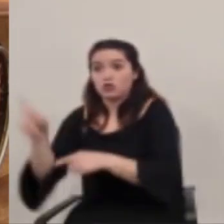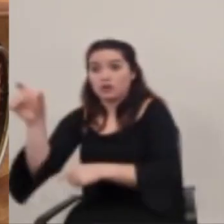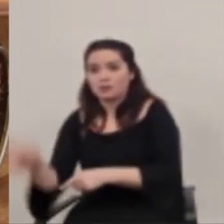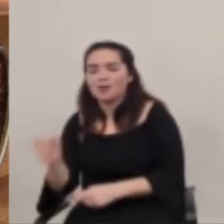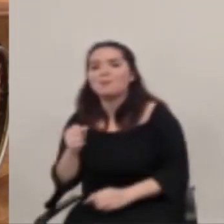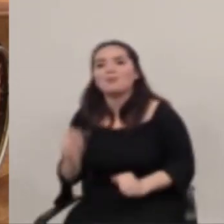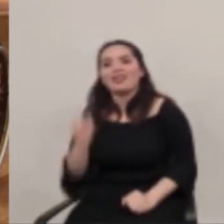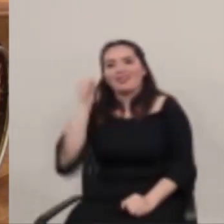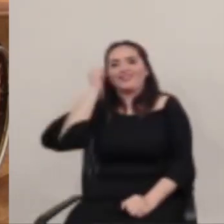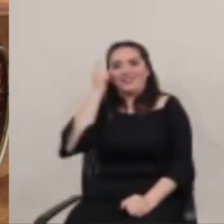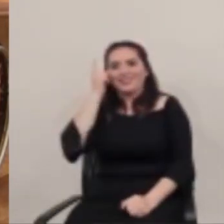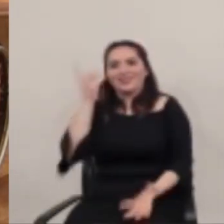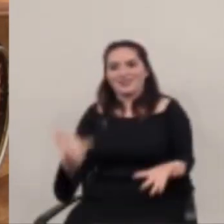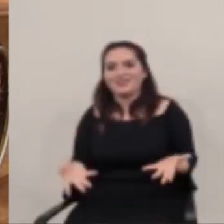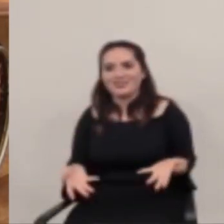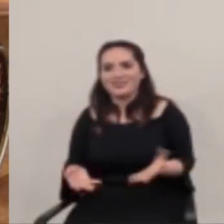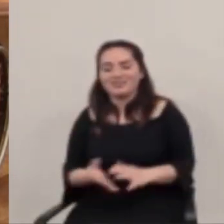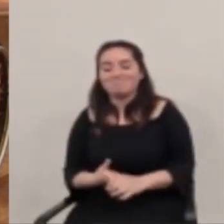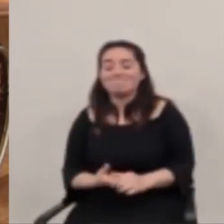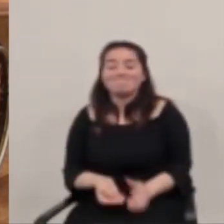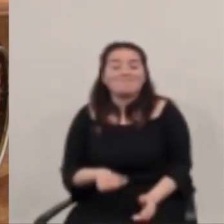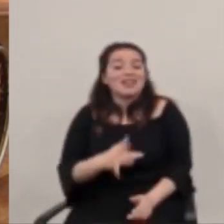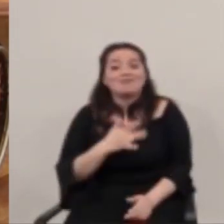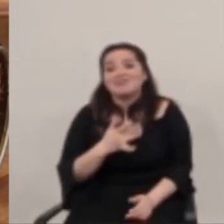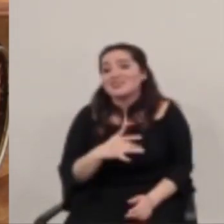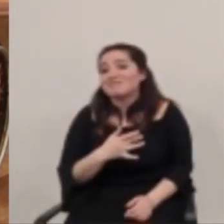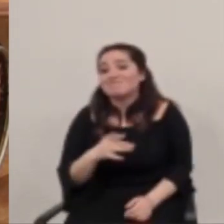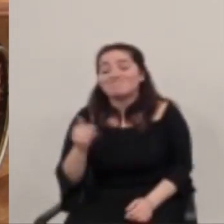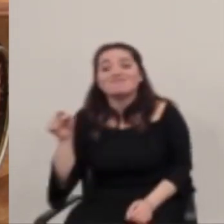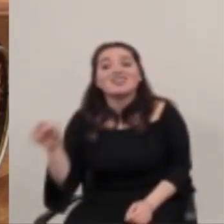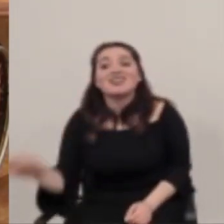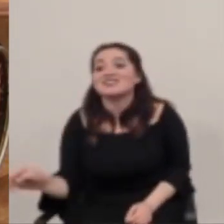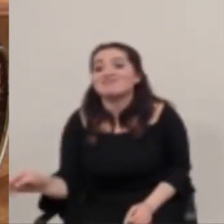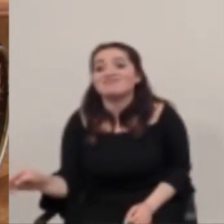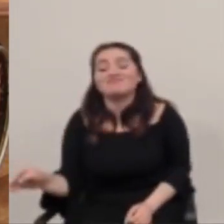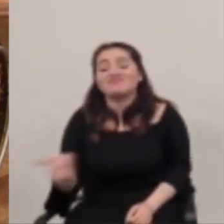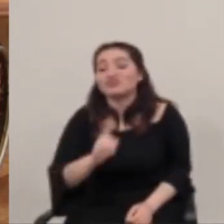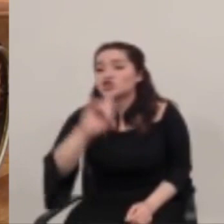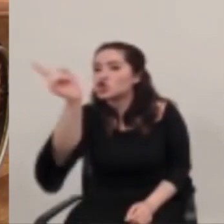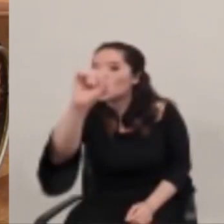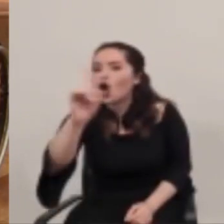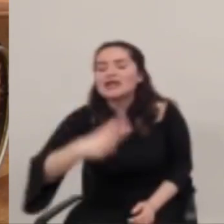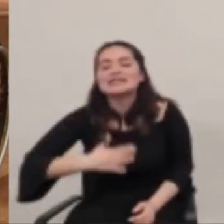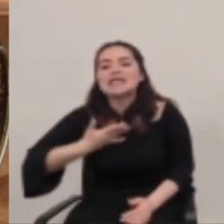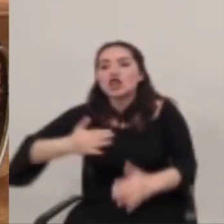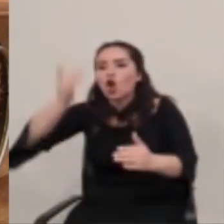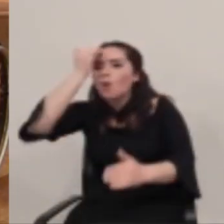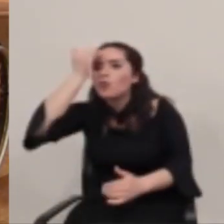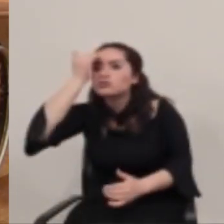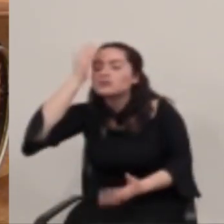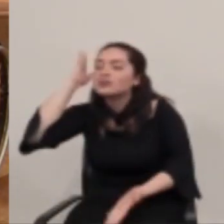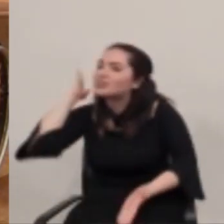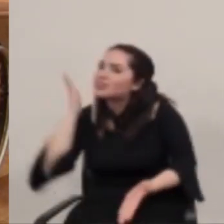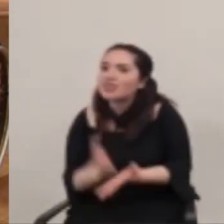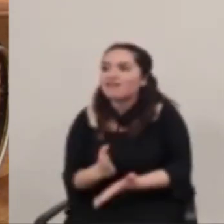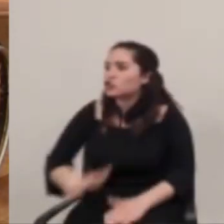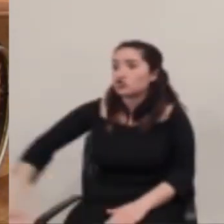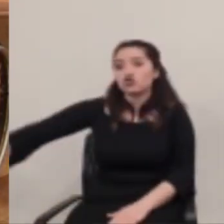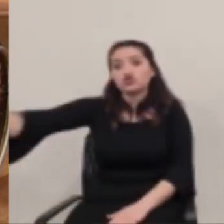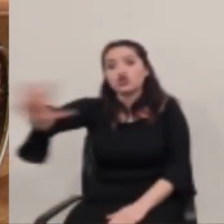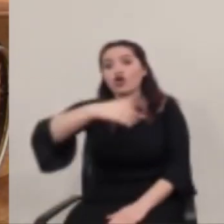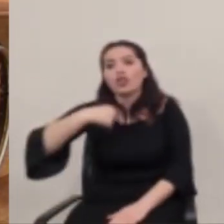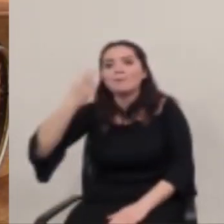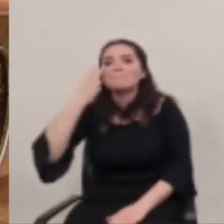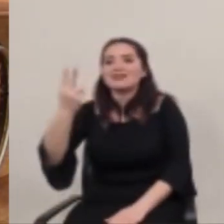como lamentablemente al parecer eso no es de sentido común, hay que hacerlo sentido común. Y cuando se plantea